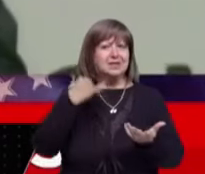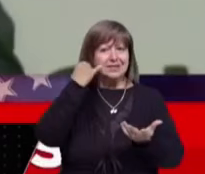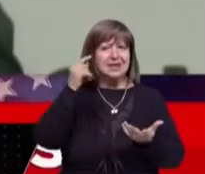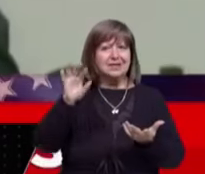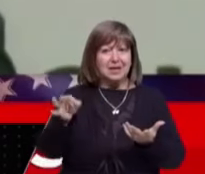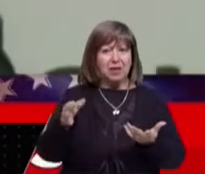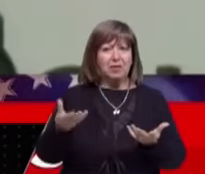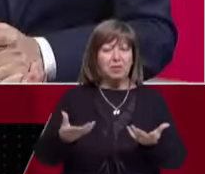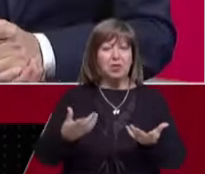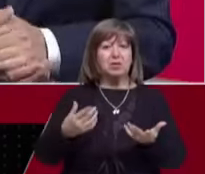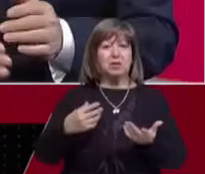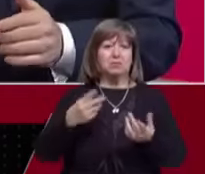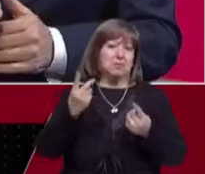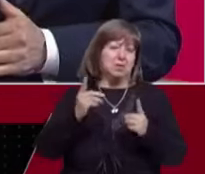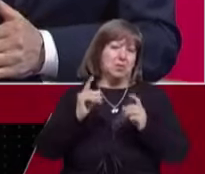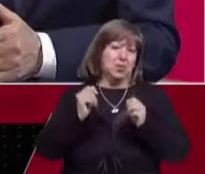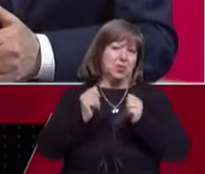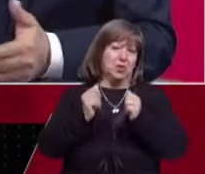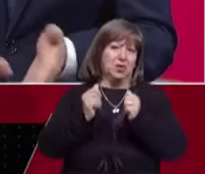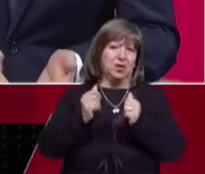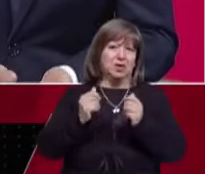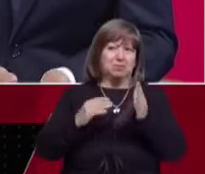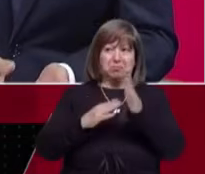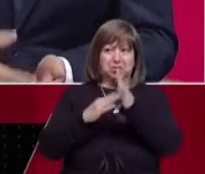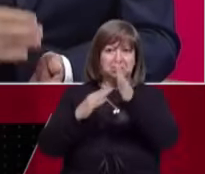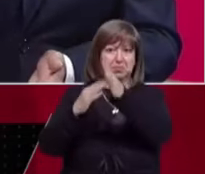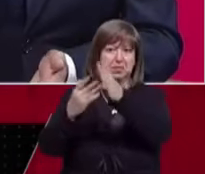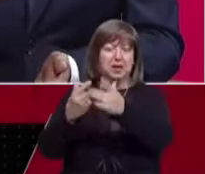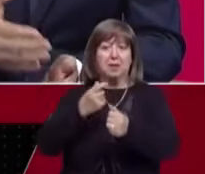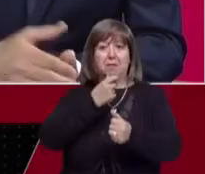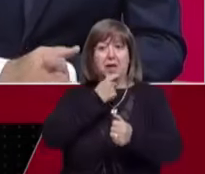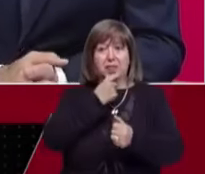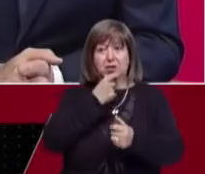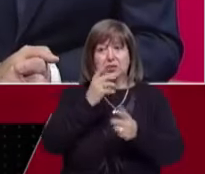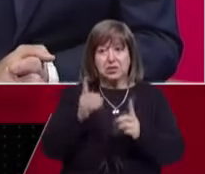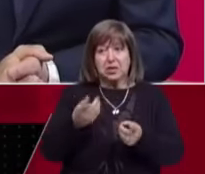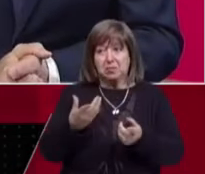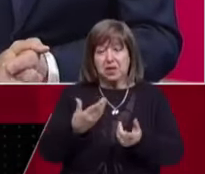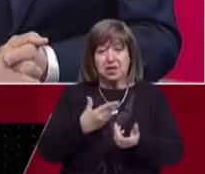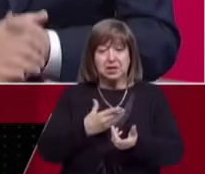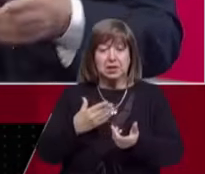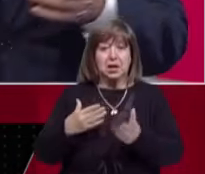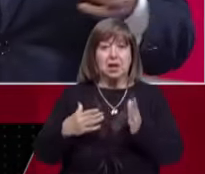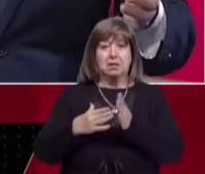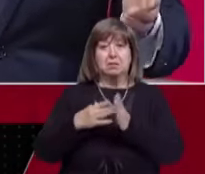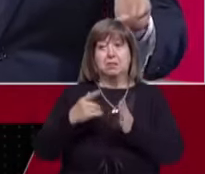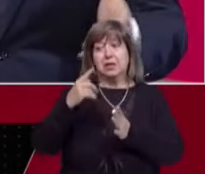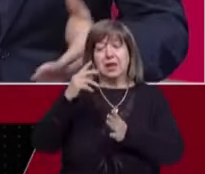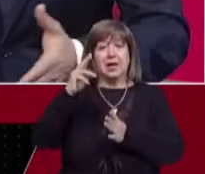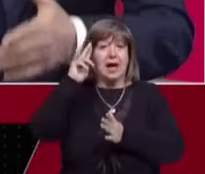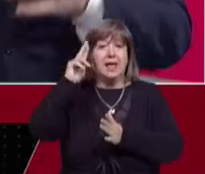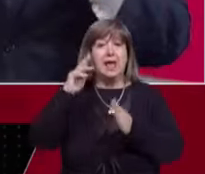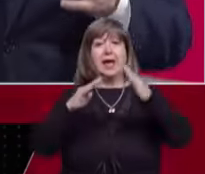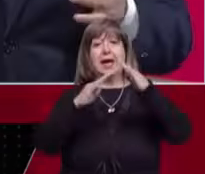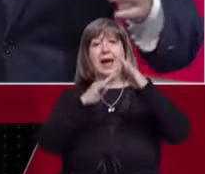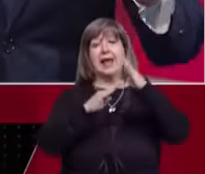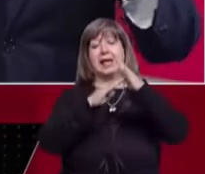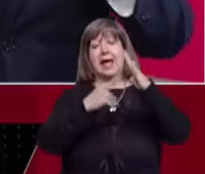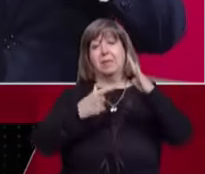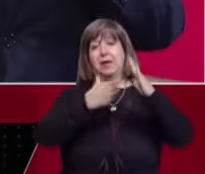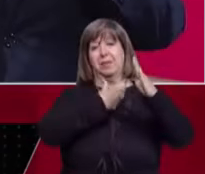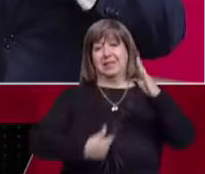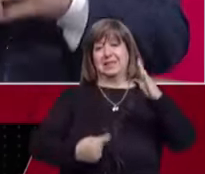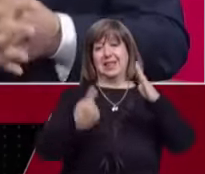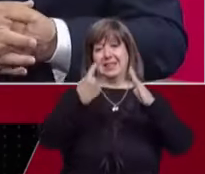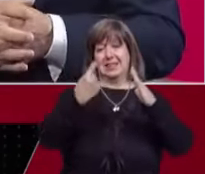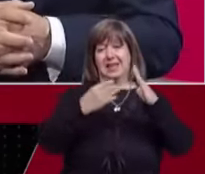de Seguridad, también tiene una jerarquía. En el caso de Mendoza pueden responder al gobernador, la Policía Federal, a quien corresponde, pero